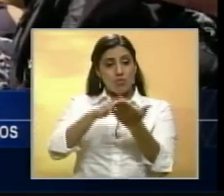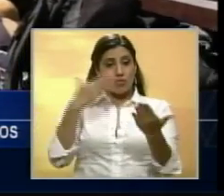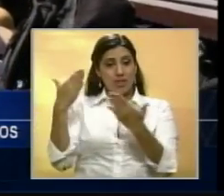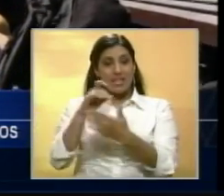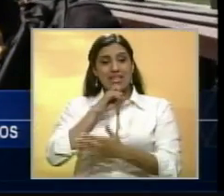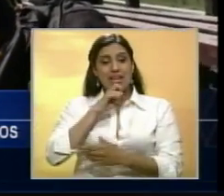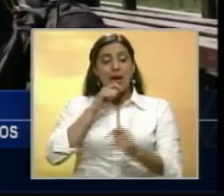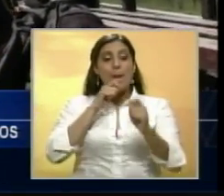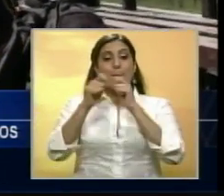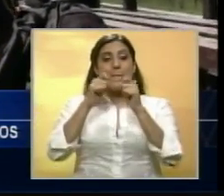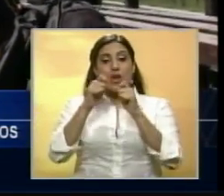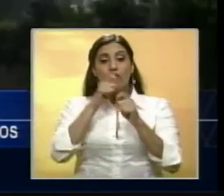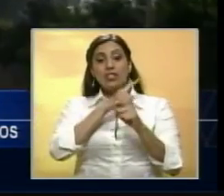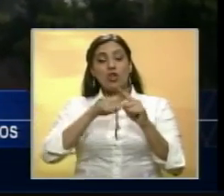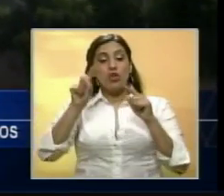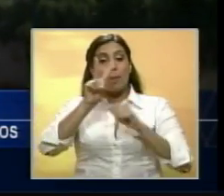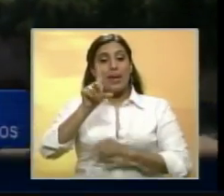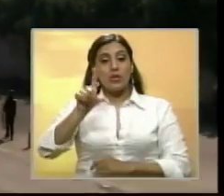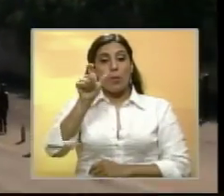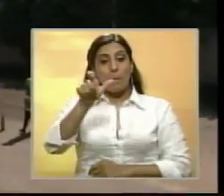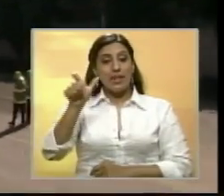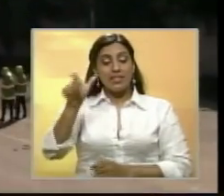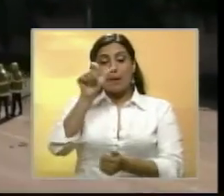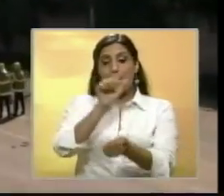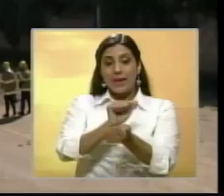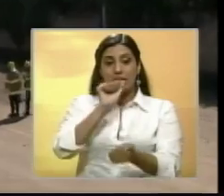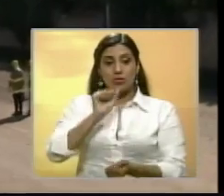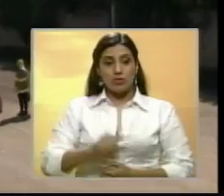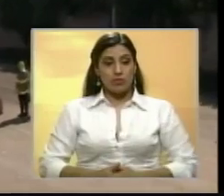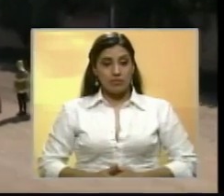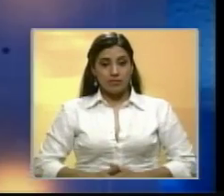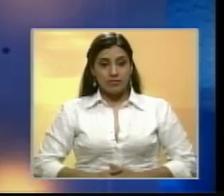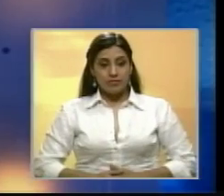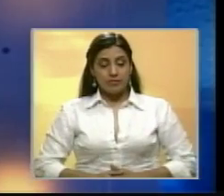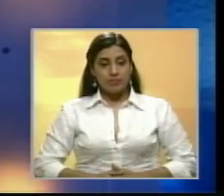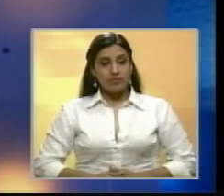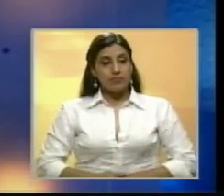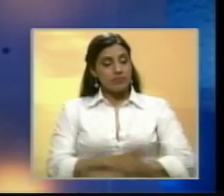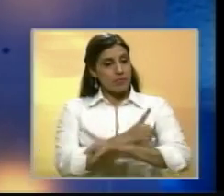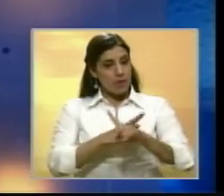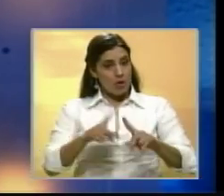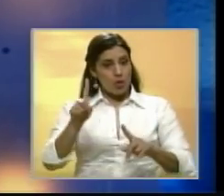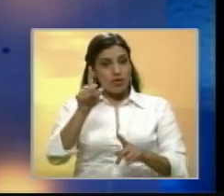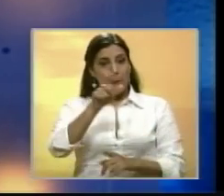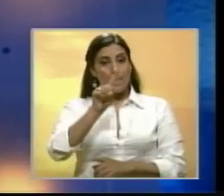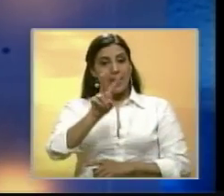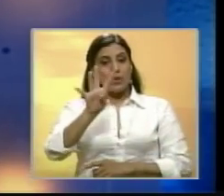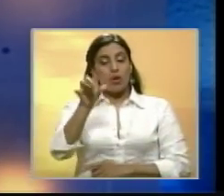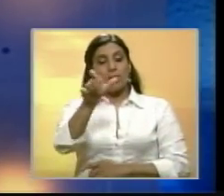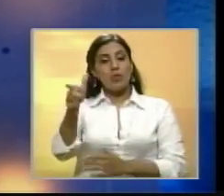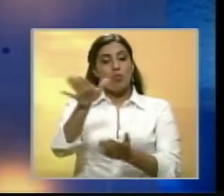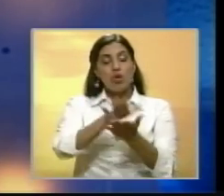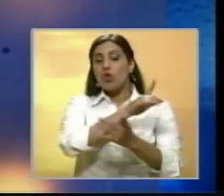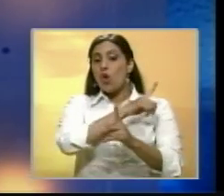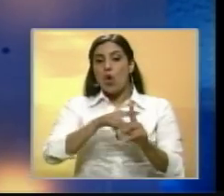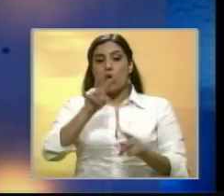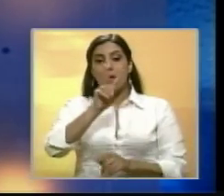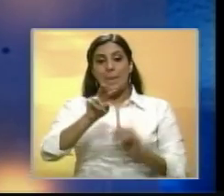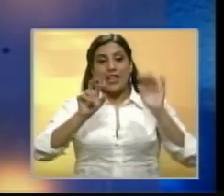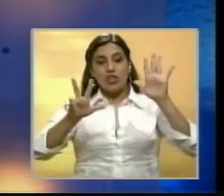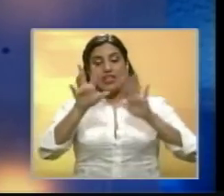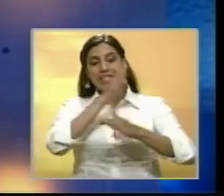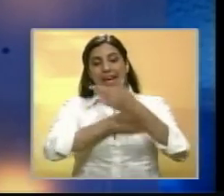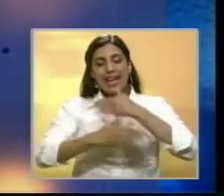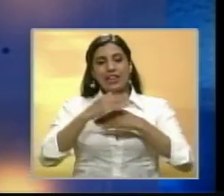se encuentra un periodista y al menos 21 personas están detenidas. 24 personas fallecieron y otras 28